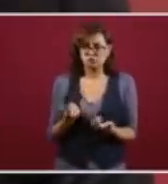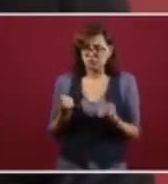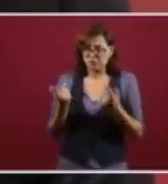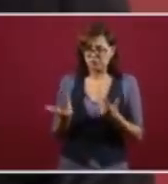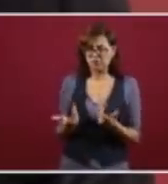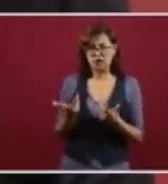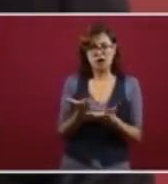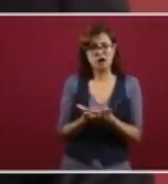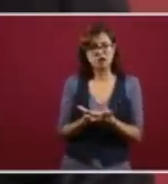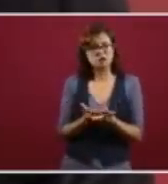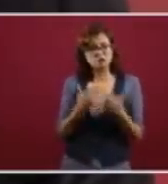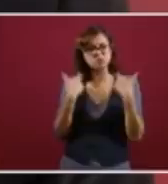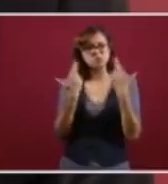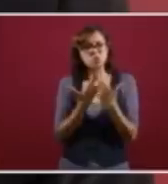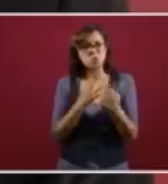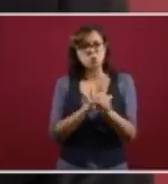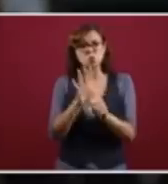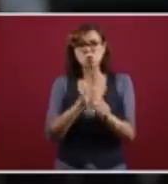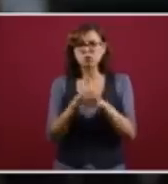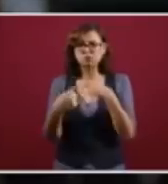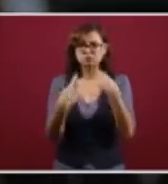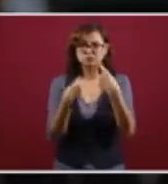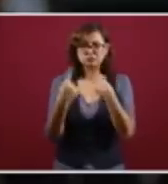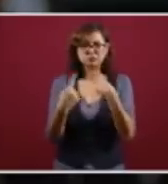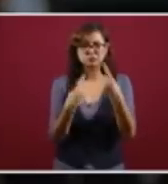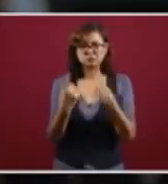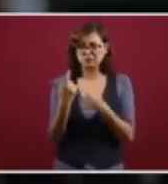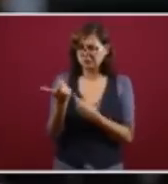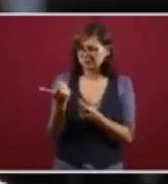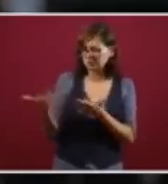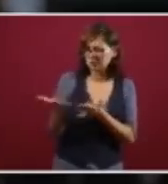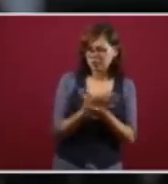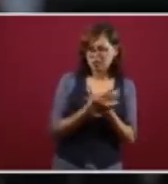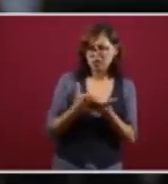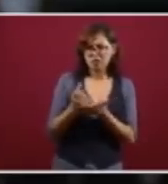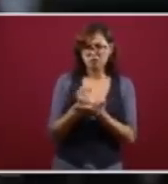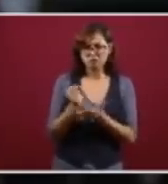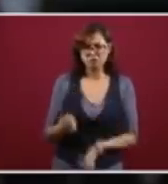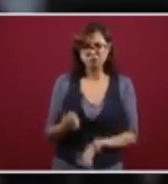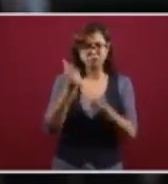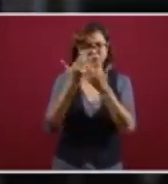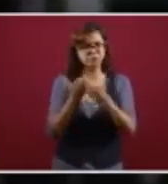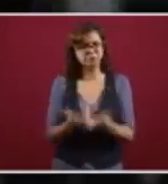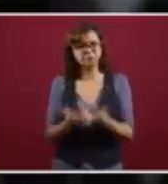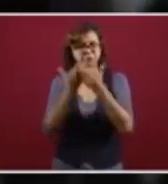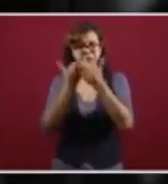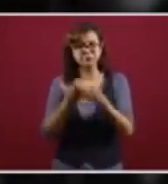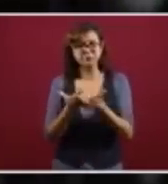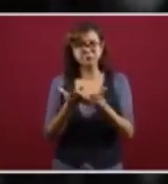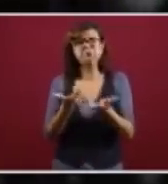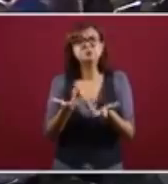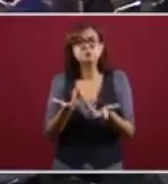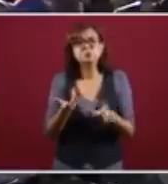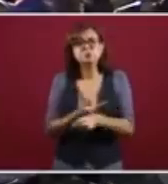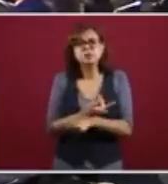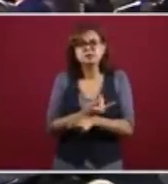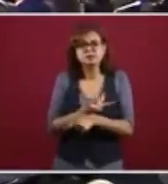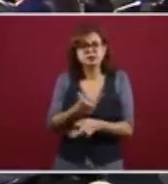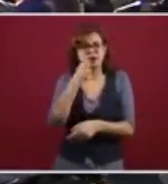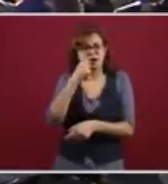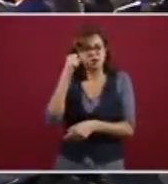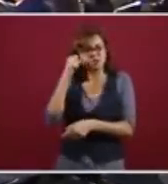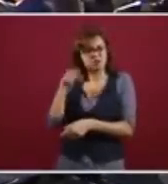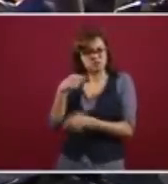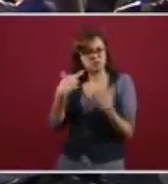¿A qué se llegó en la reunión? ¿Qué se va a hacer con esos recursos, ese excedente que estaba por negociarse ayer o que se iba a consultar ayer?